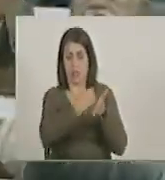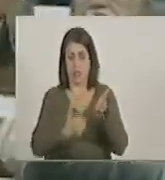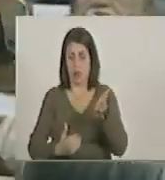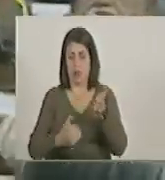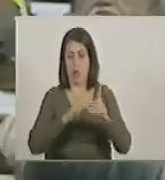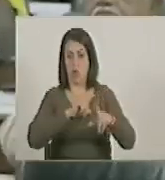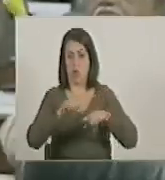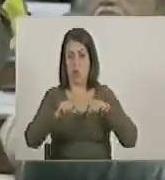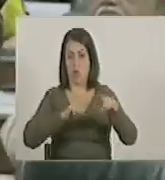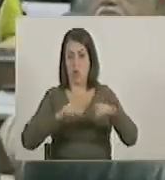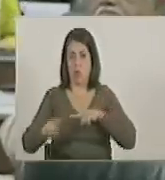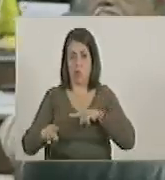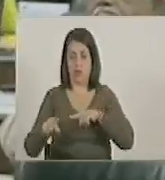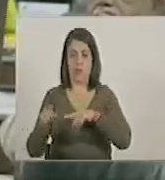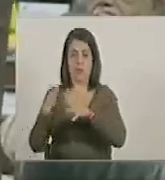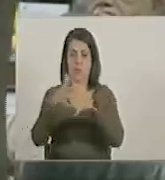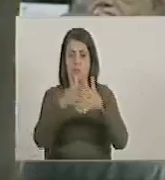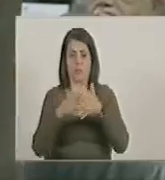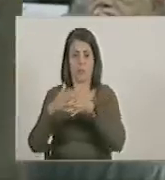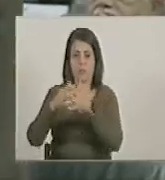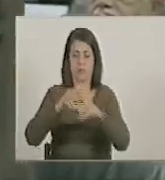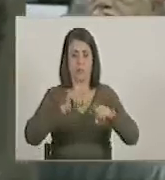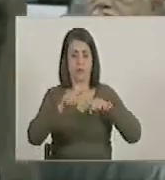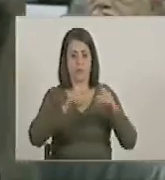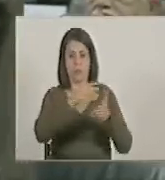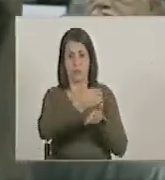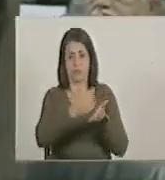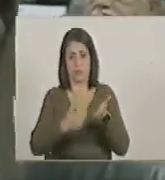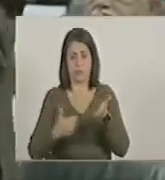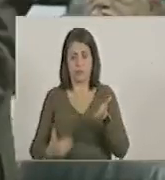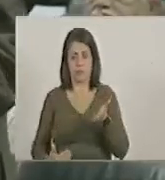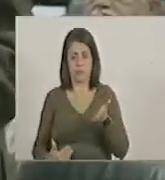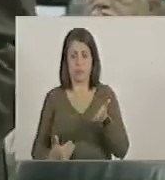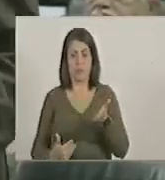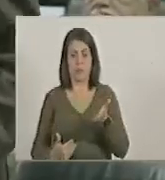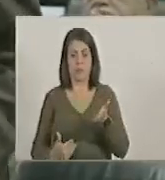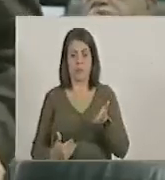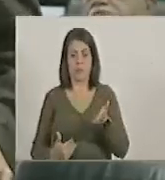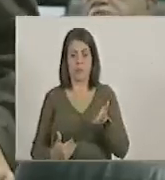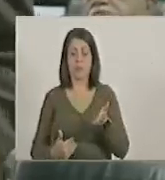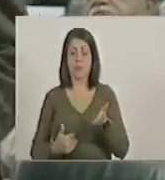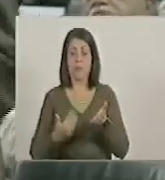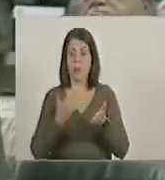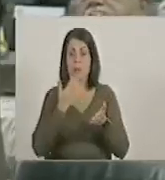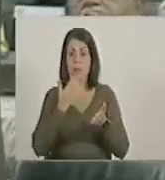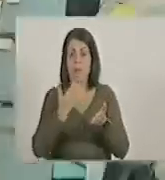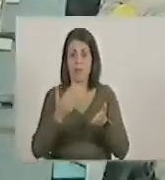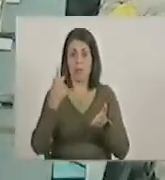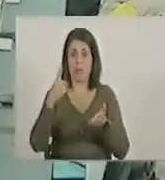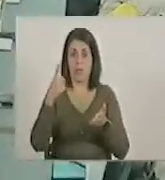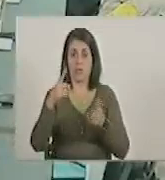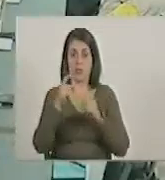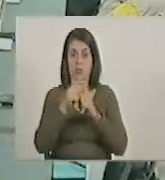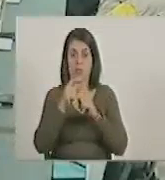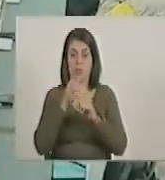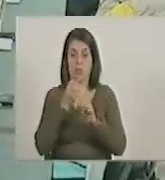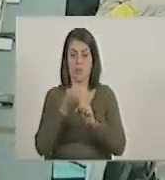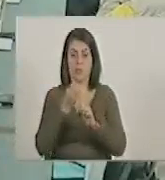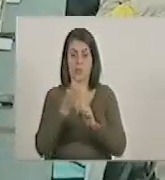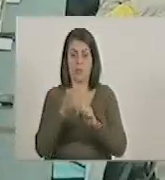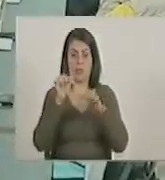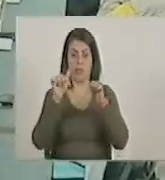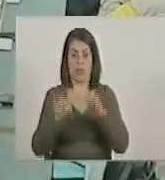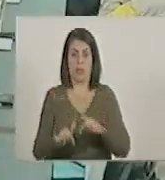órdenes imperiales, aquí están las órdenes del imperio. Por eso he pedido este derecho a palabra, para